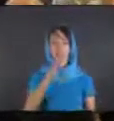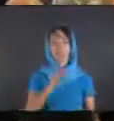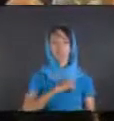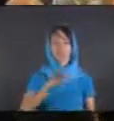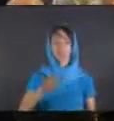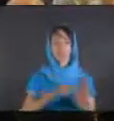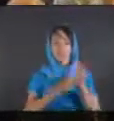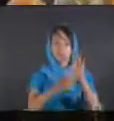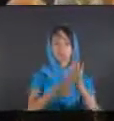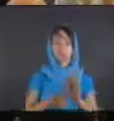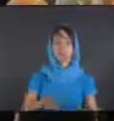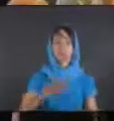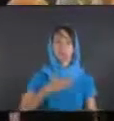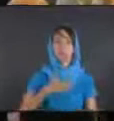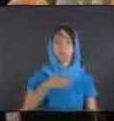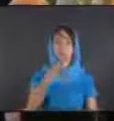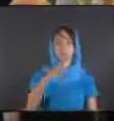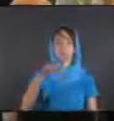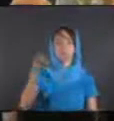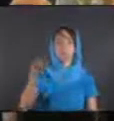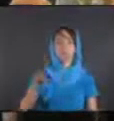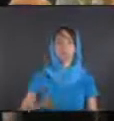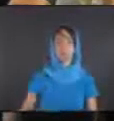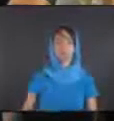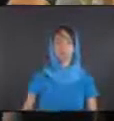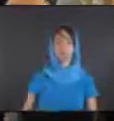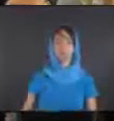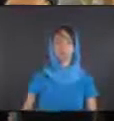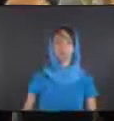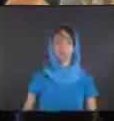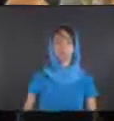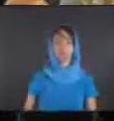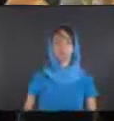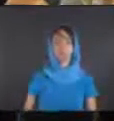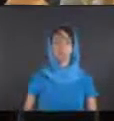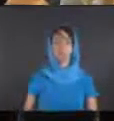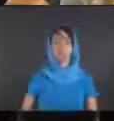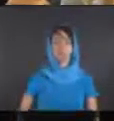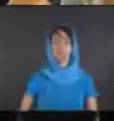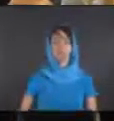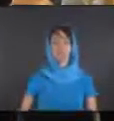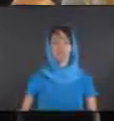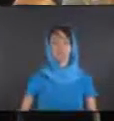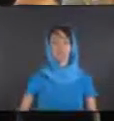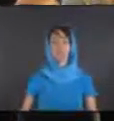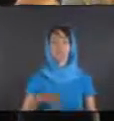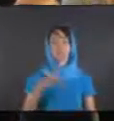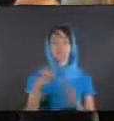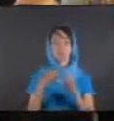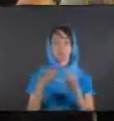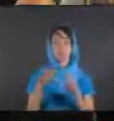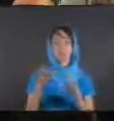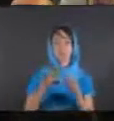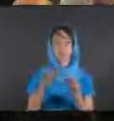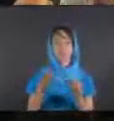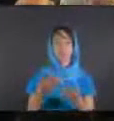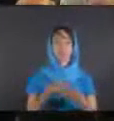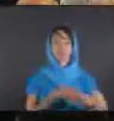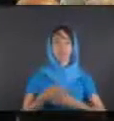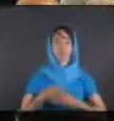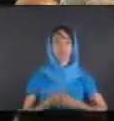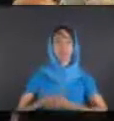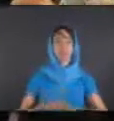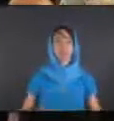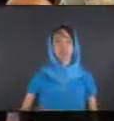a los esposos Pérez Vázquez, Carla Viviana Solís, y la hermana Carla Gabriela Salazar. Ellos están